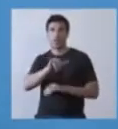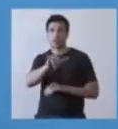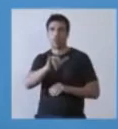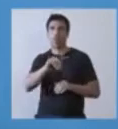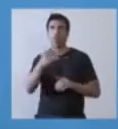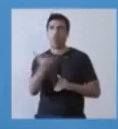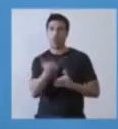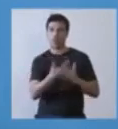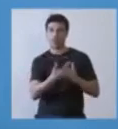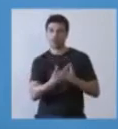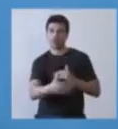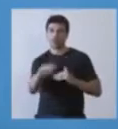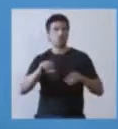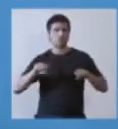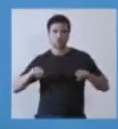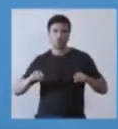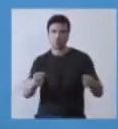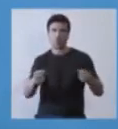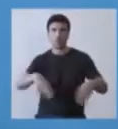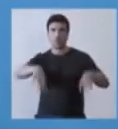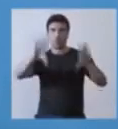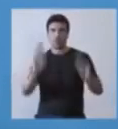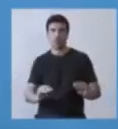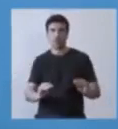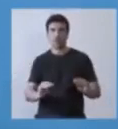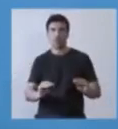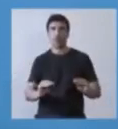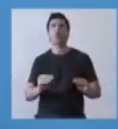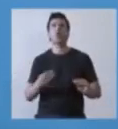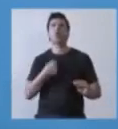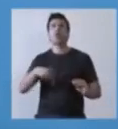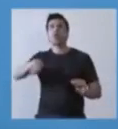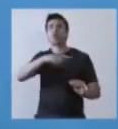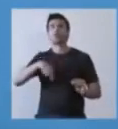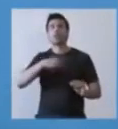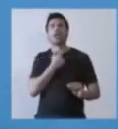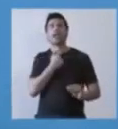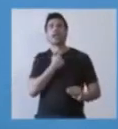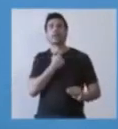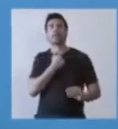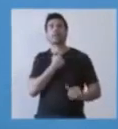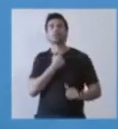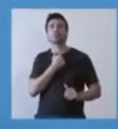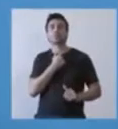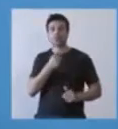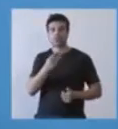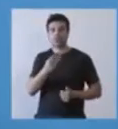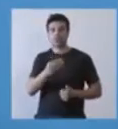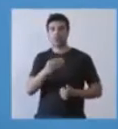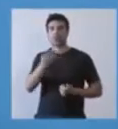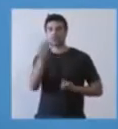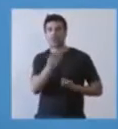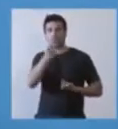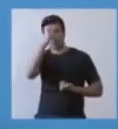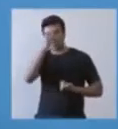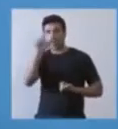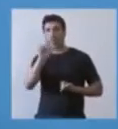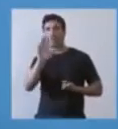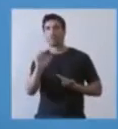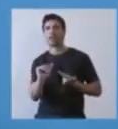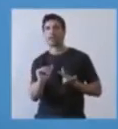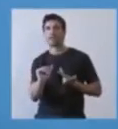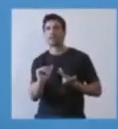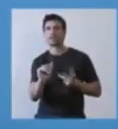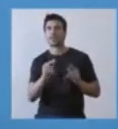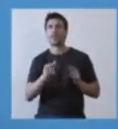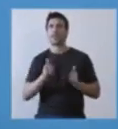desalentar el viaje del fin de semana largo entendemos que muchos argentinos no han tomado conciencia aún